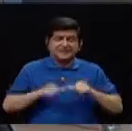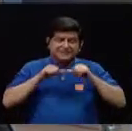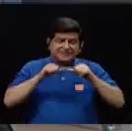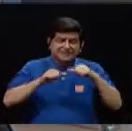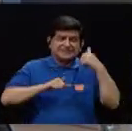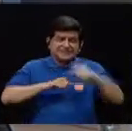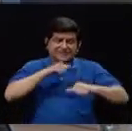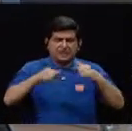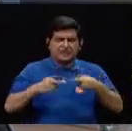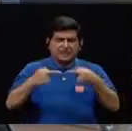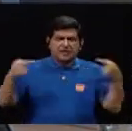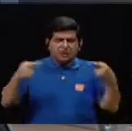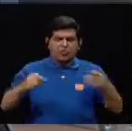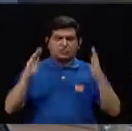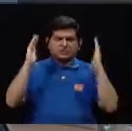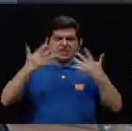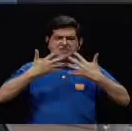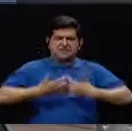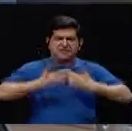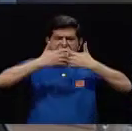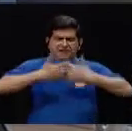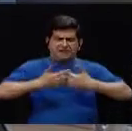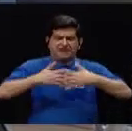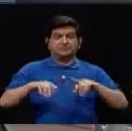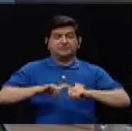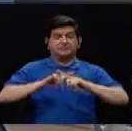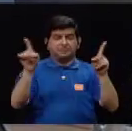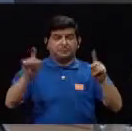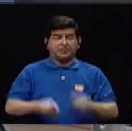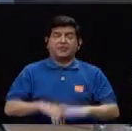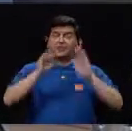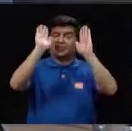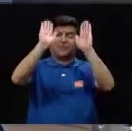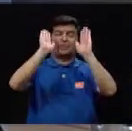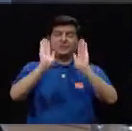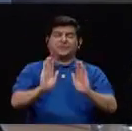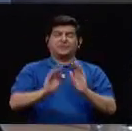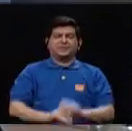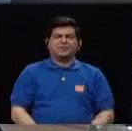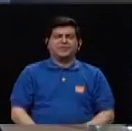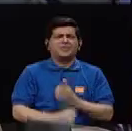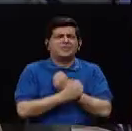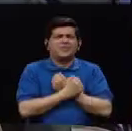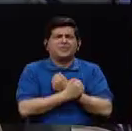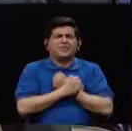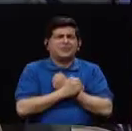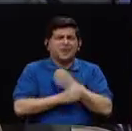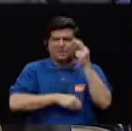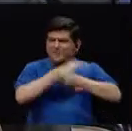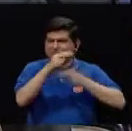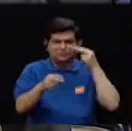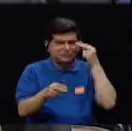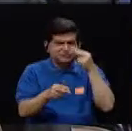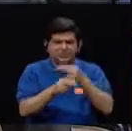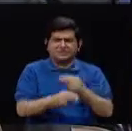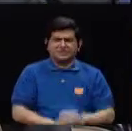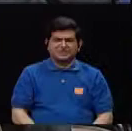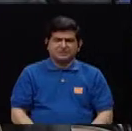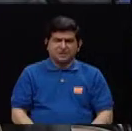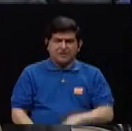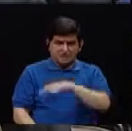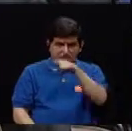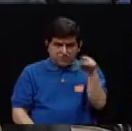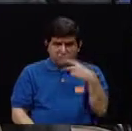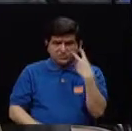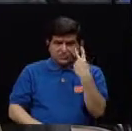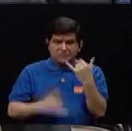pico versus las grandes industrias, pero fue maravilloso. Una pasión universal, sin duda. Uh-huh. Y ustedes